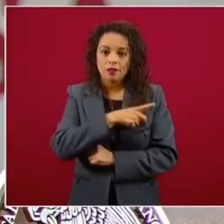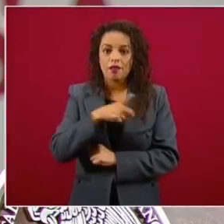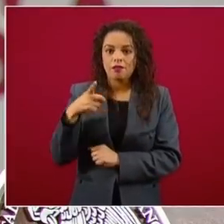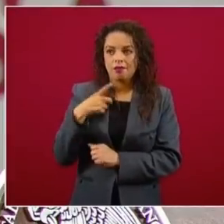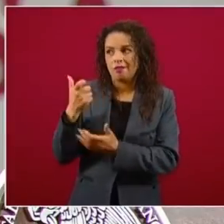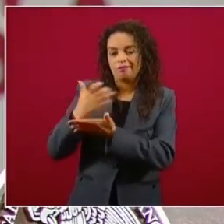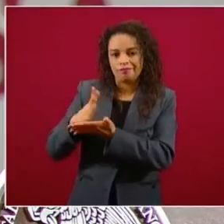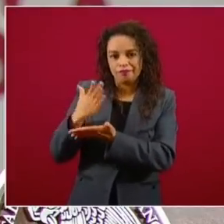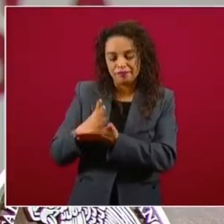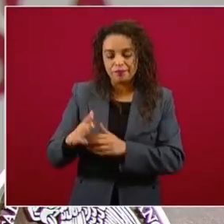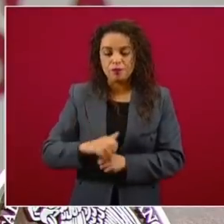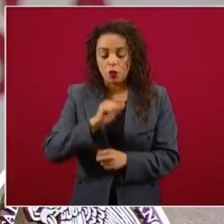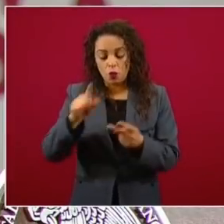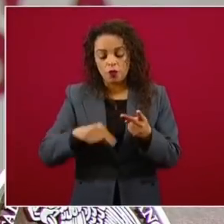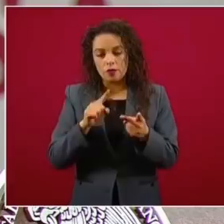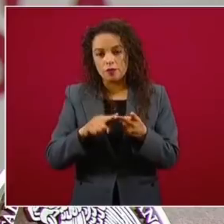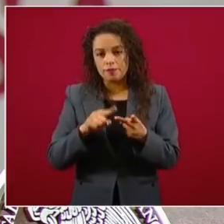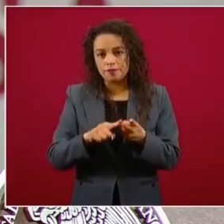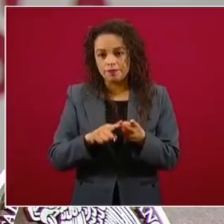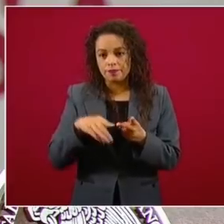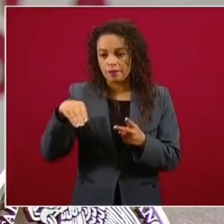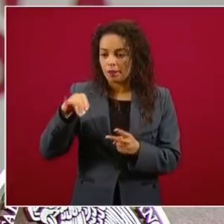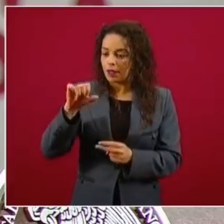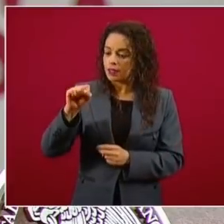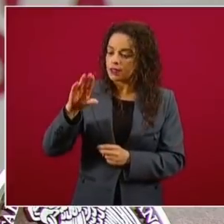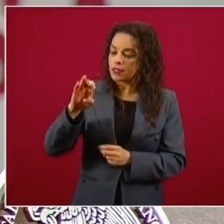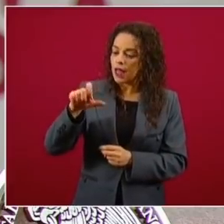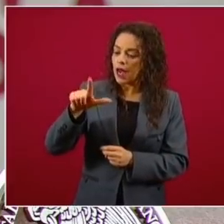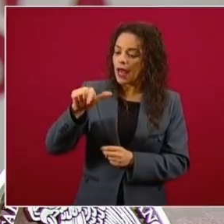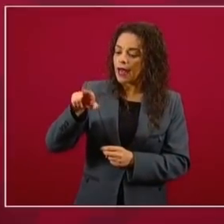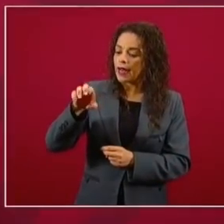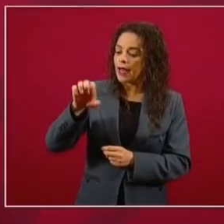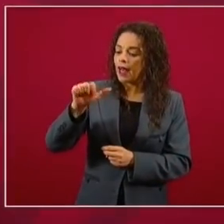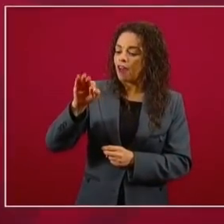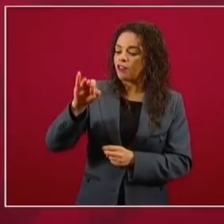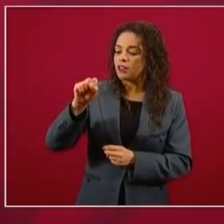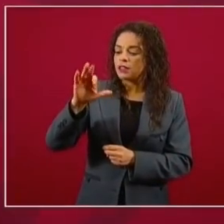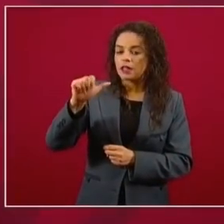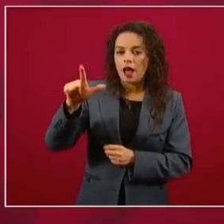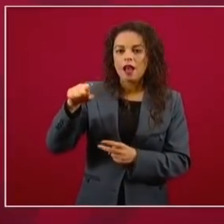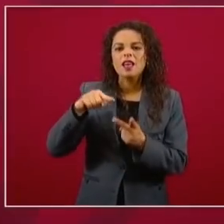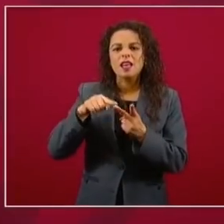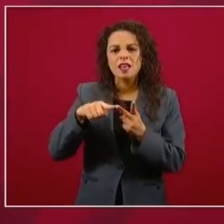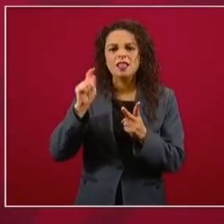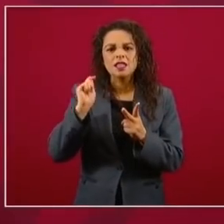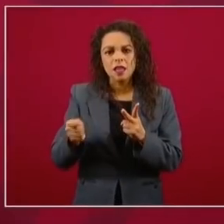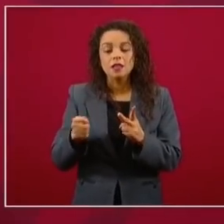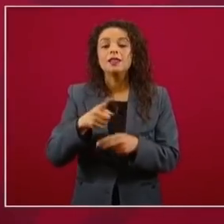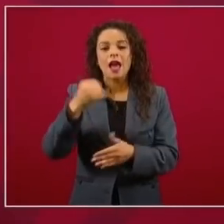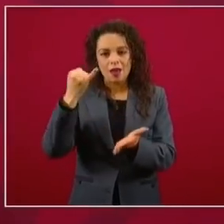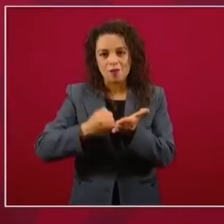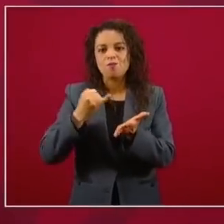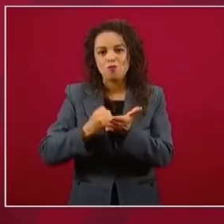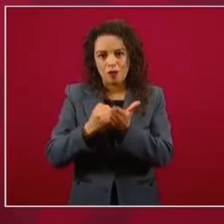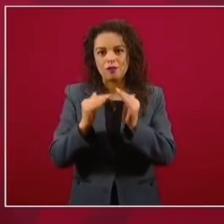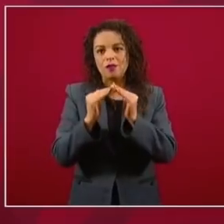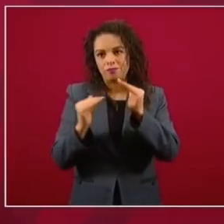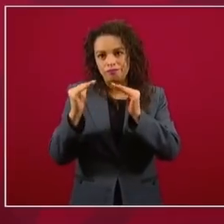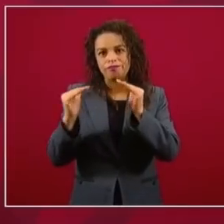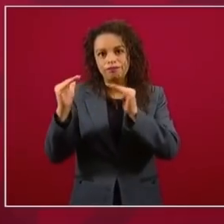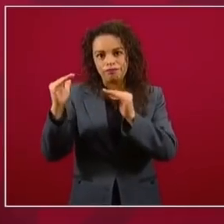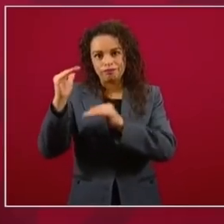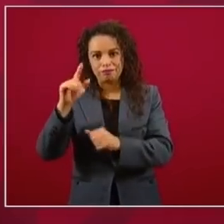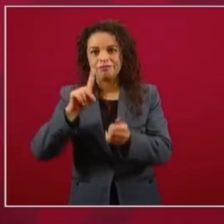fiscal. Aquí es en donde generalmente se determinan los cambios importantes que hay en los impuestos, incrementos de tasas,